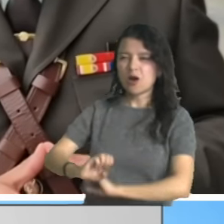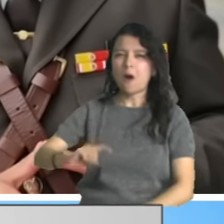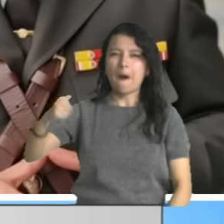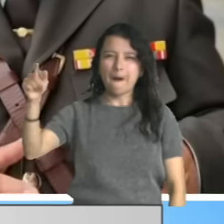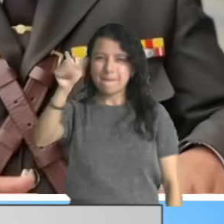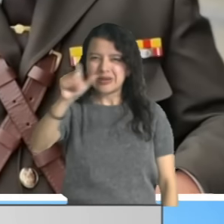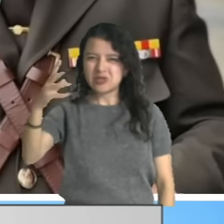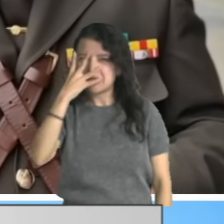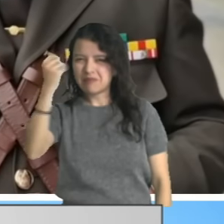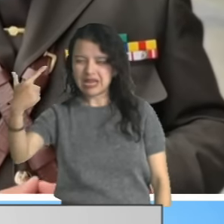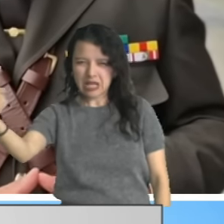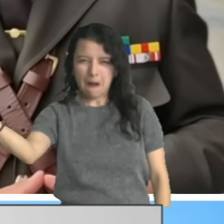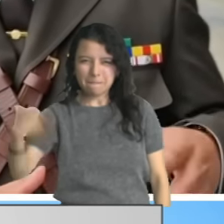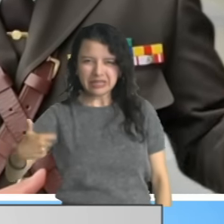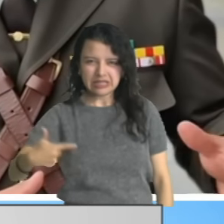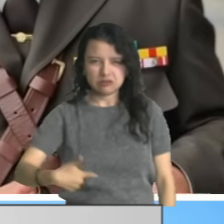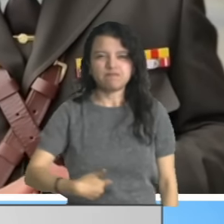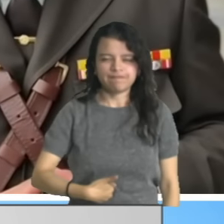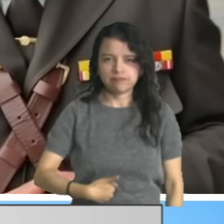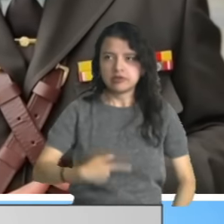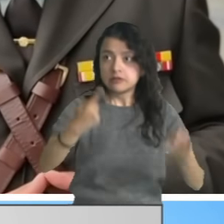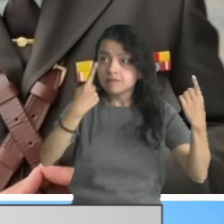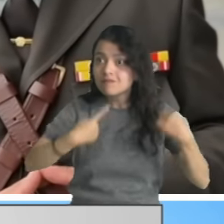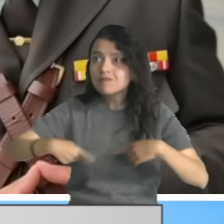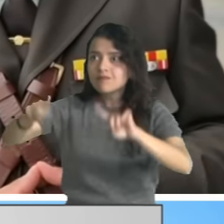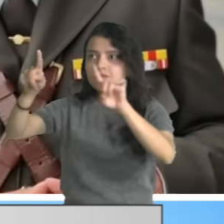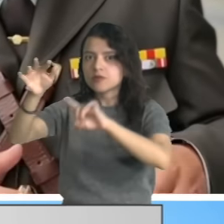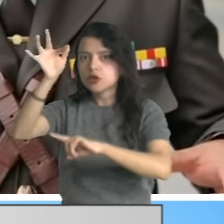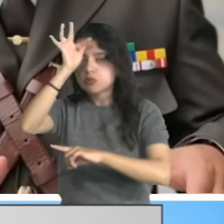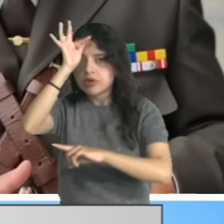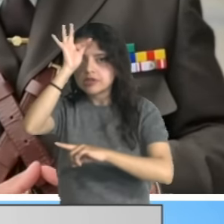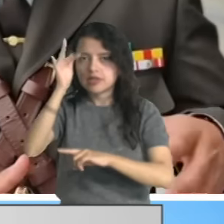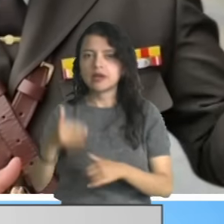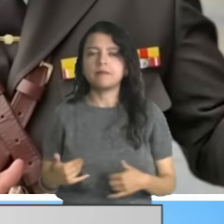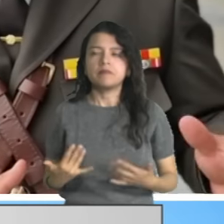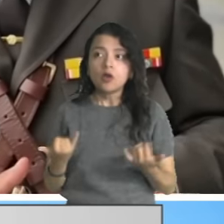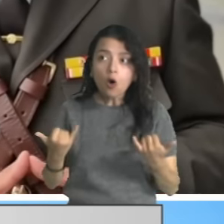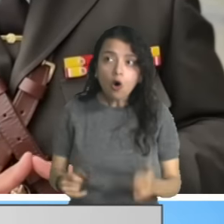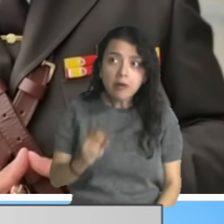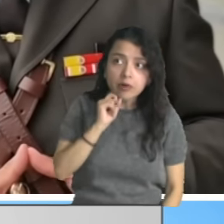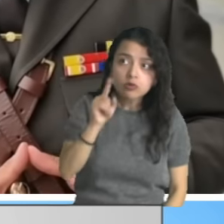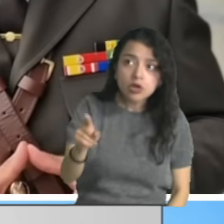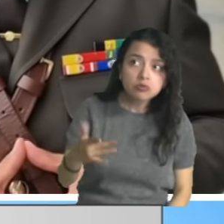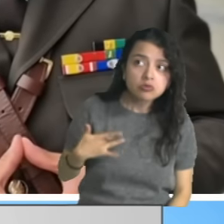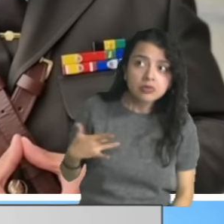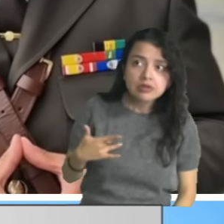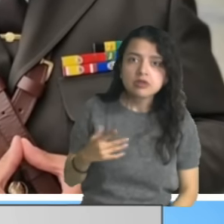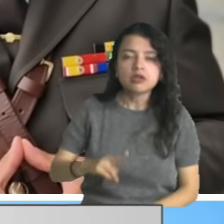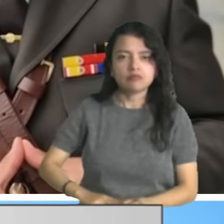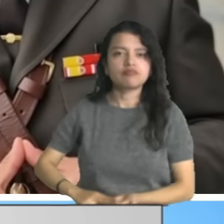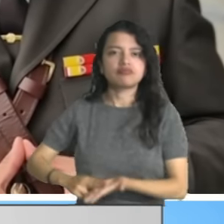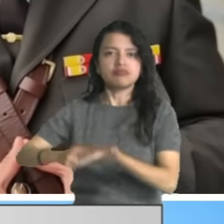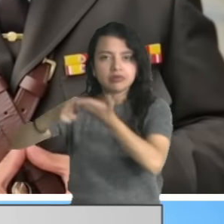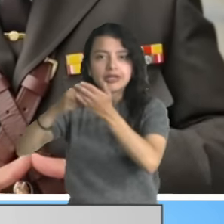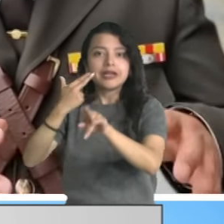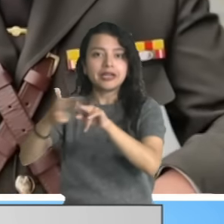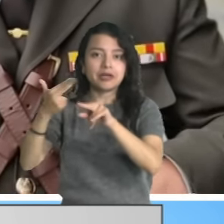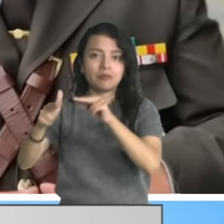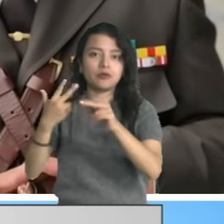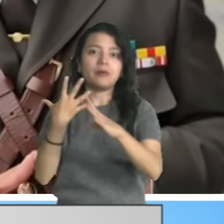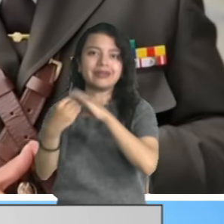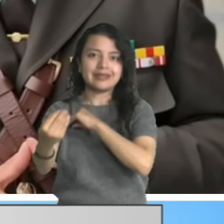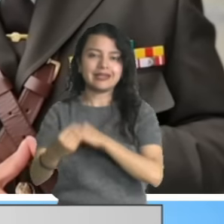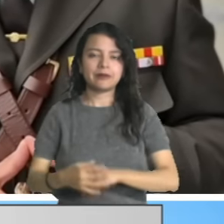cercano. El día de hoy los médicos nos manifiestan que la persona está fuera de peligro y próxima a salir de este centro asistencial.